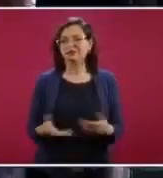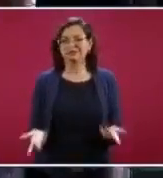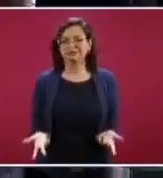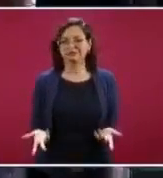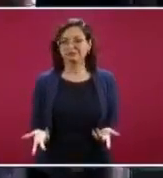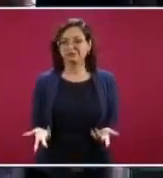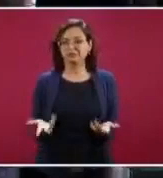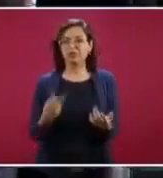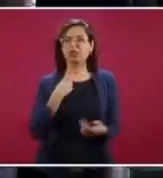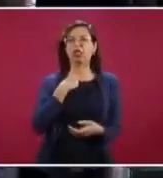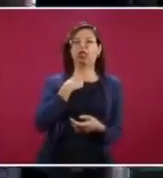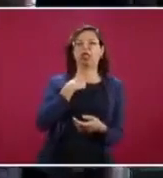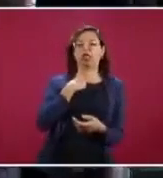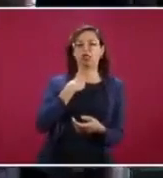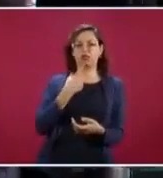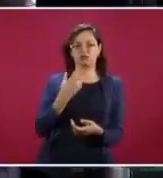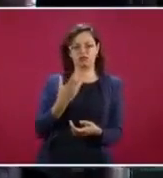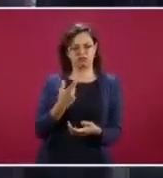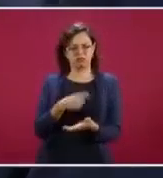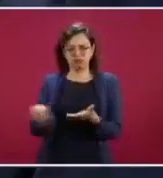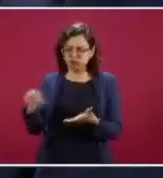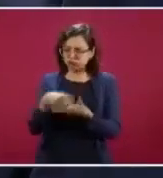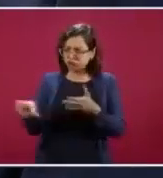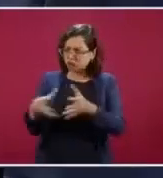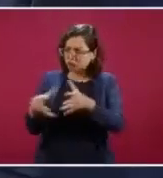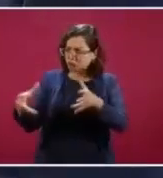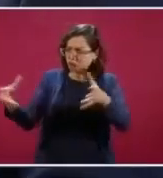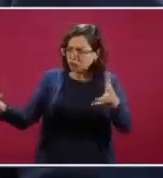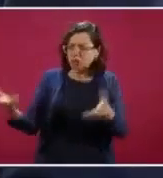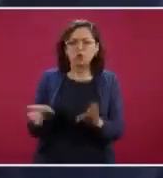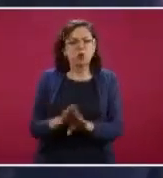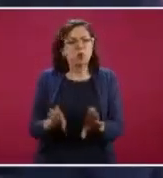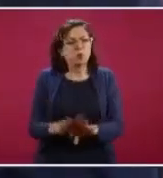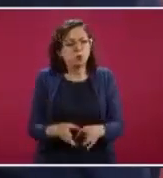recesión? ¿Sí? Porque